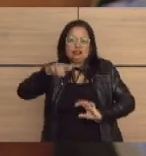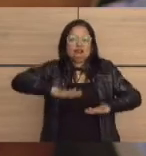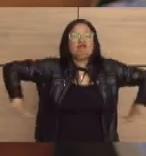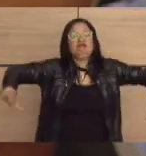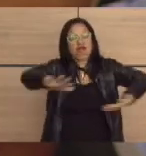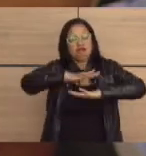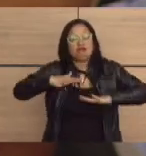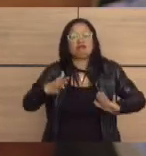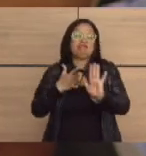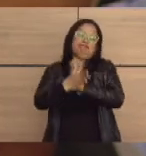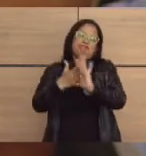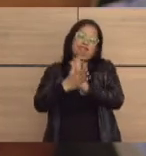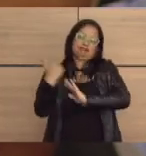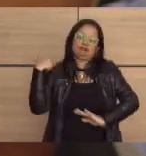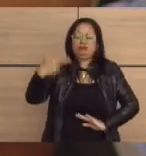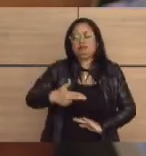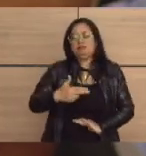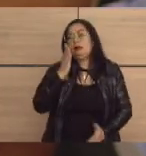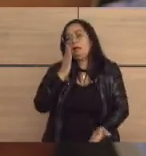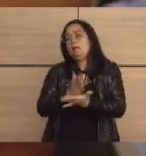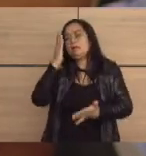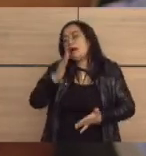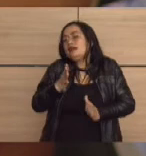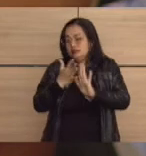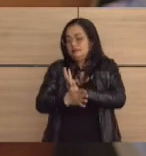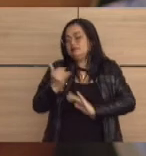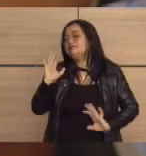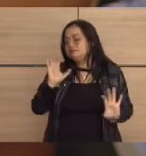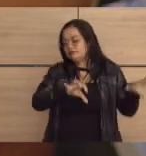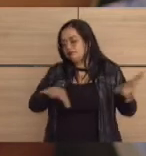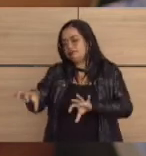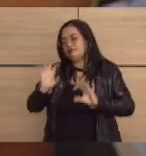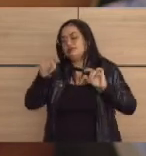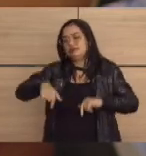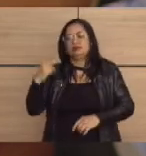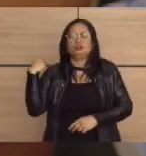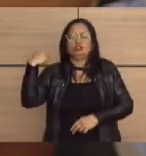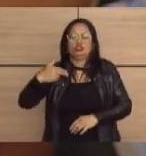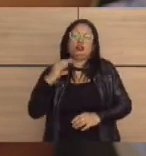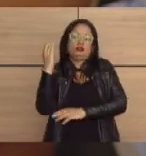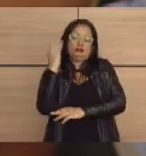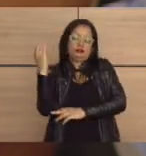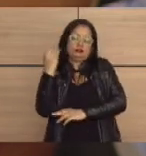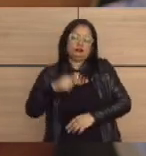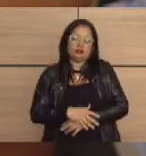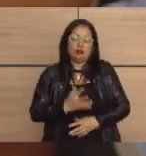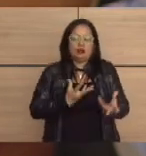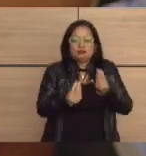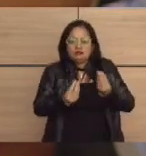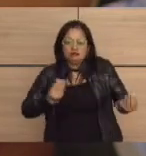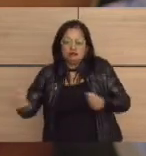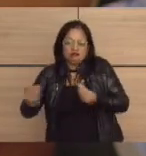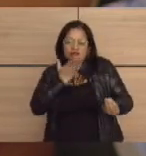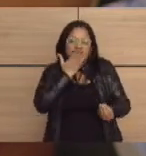territorio. Pero se dio. Entonces, muchos pueblos indígenas fueron arrasados en ese